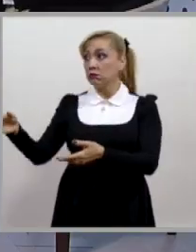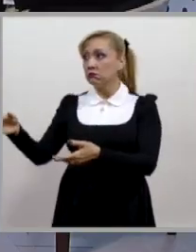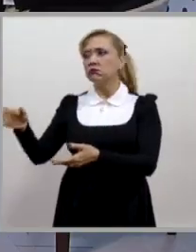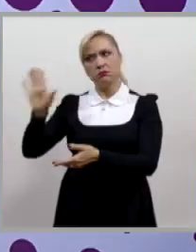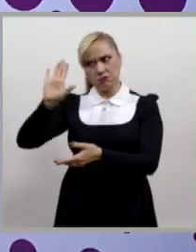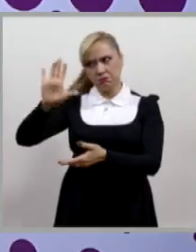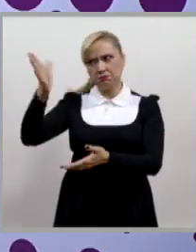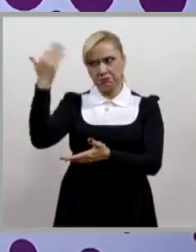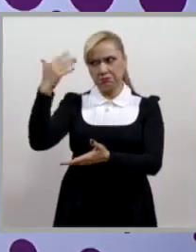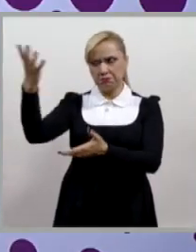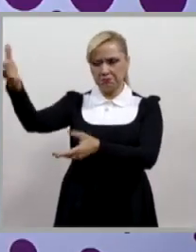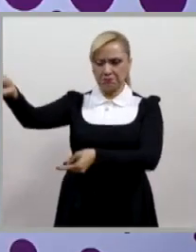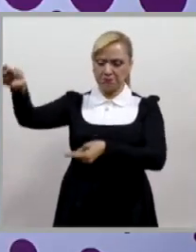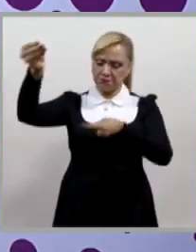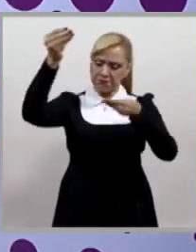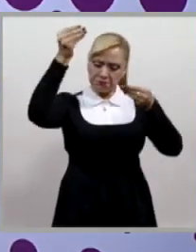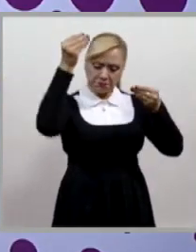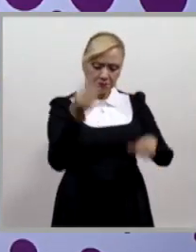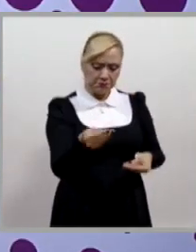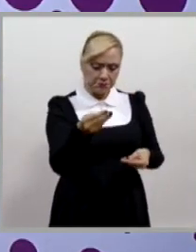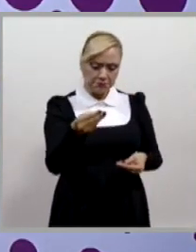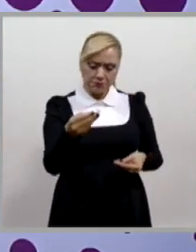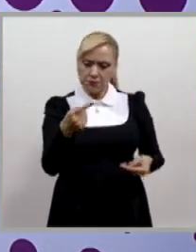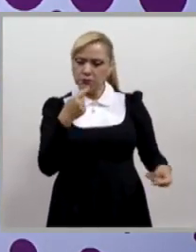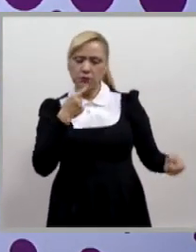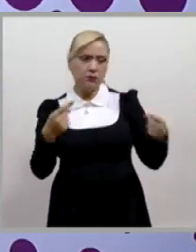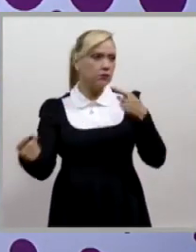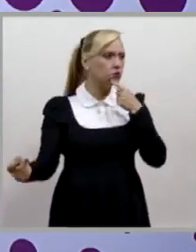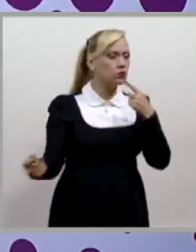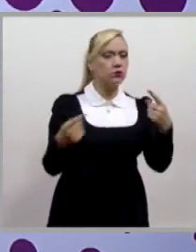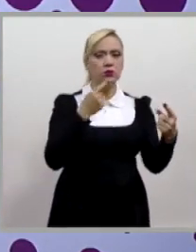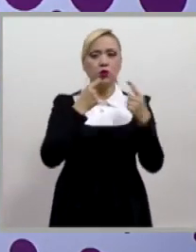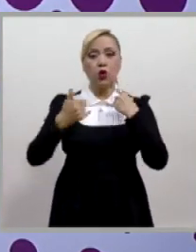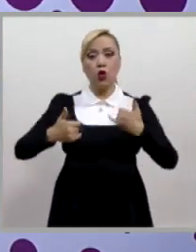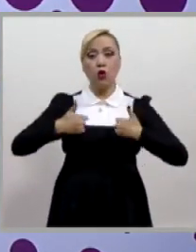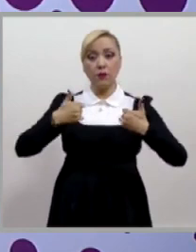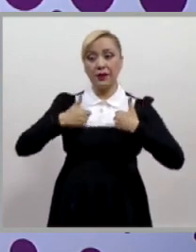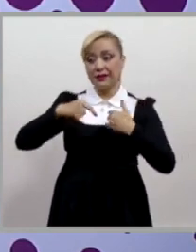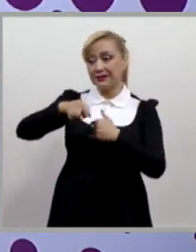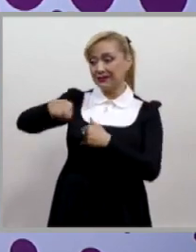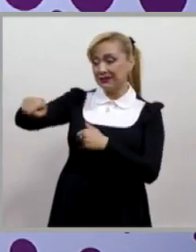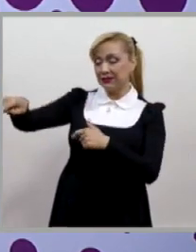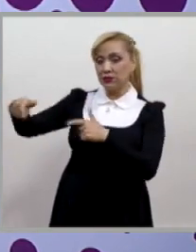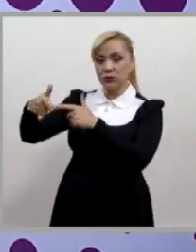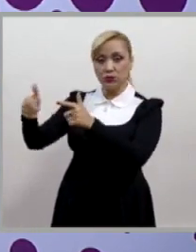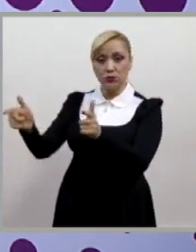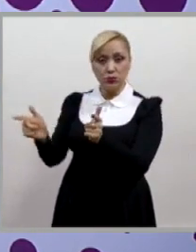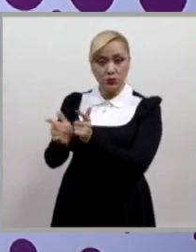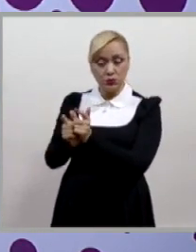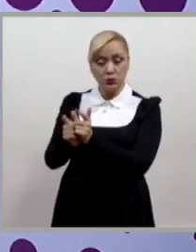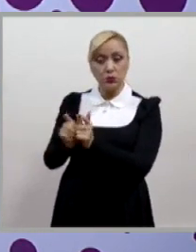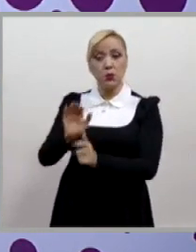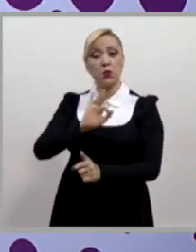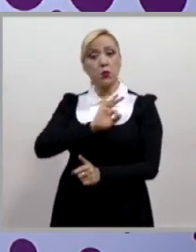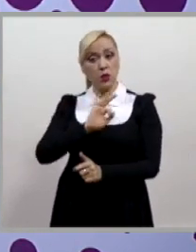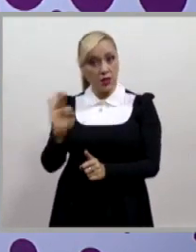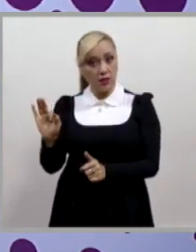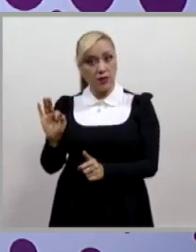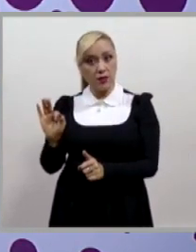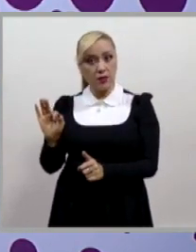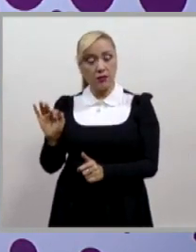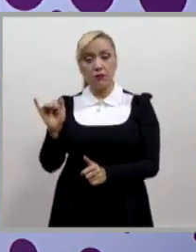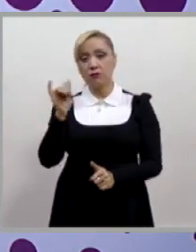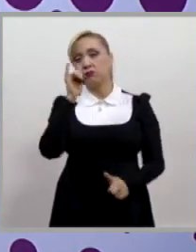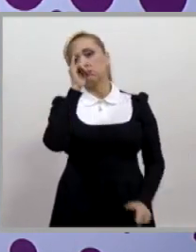atracción, en donde se va a discutir si un grupo de jóvenes eh, pueden impugnar